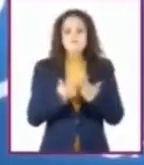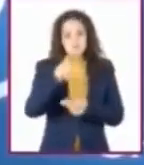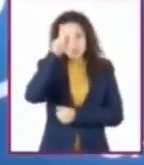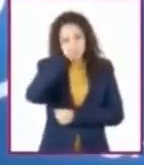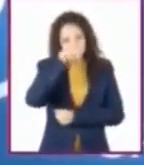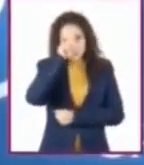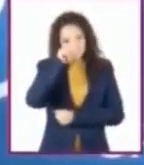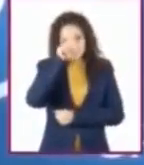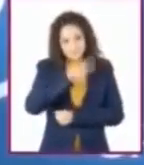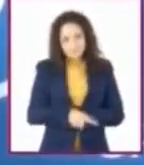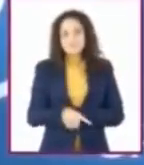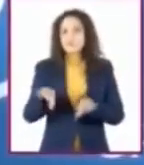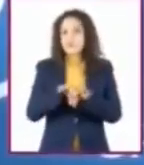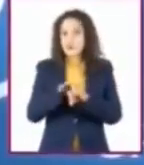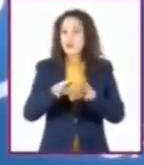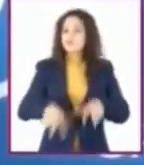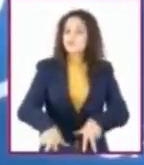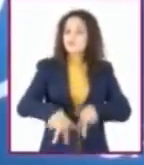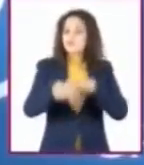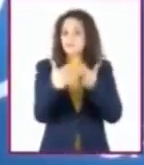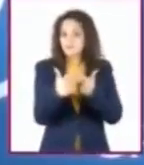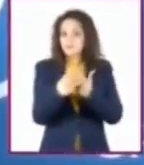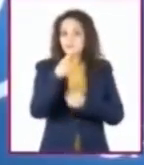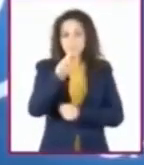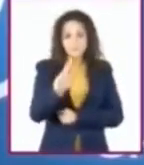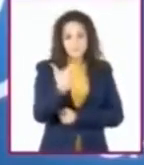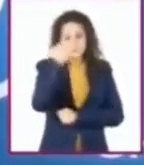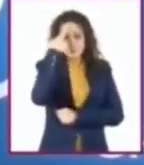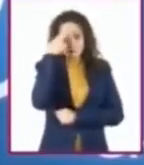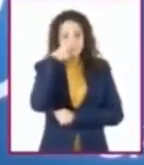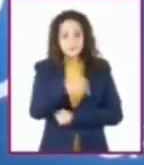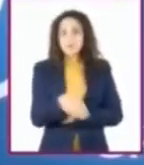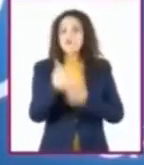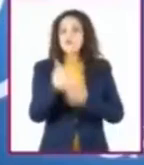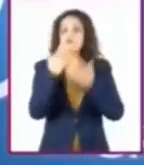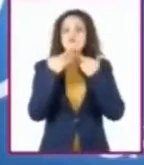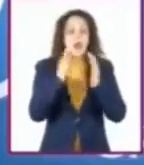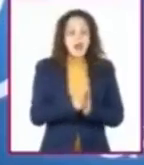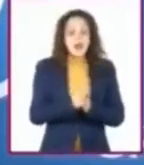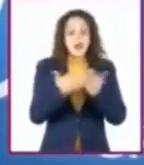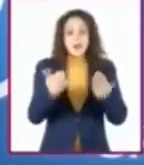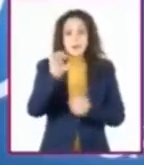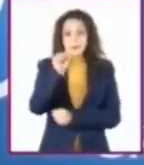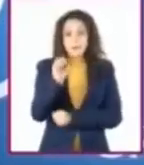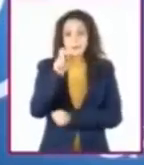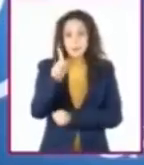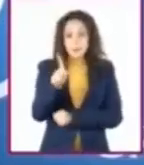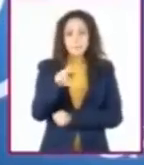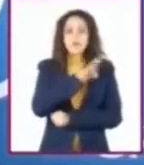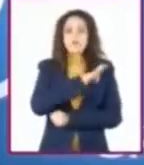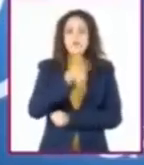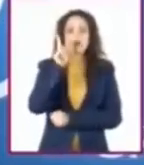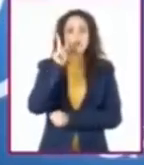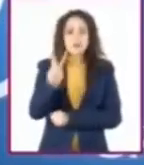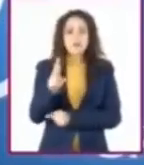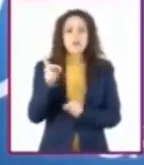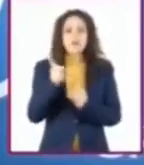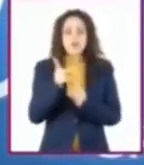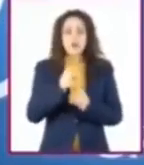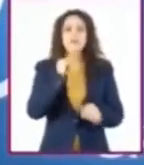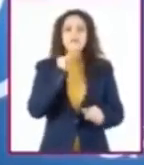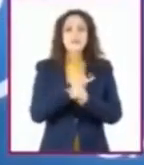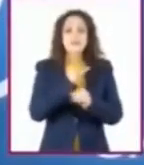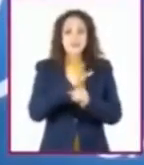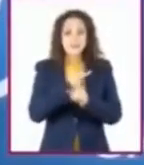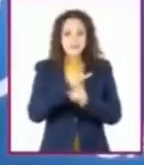maestros a distancia. Recuerden que, si aún no cuentan con su libro de texto, pueden consultarlo en formato